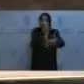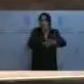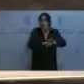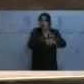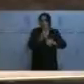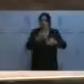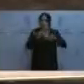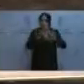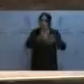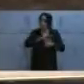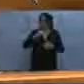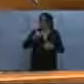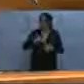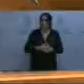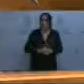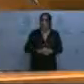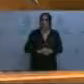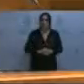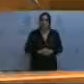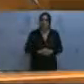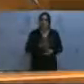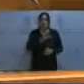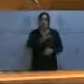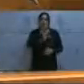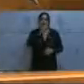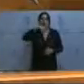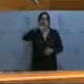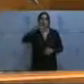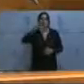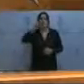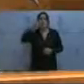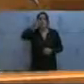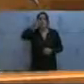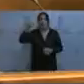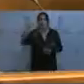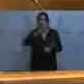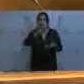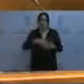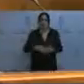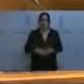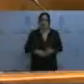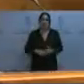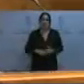Gracias, señor presidente. Señor Venta Coeli, tiene la palabra.